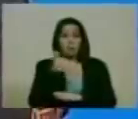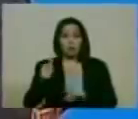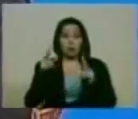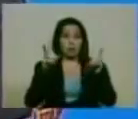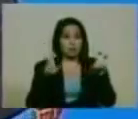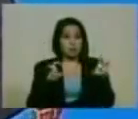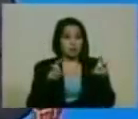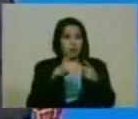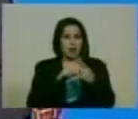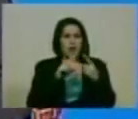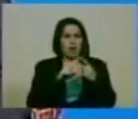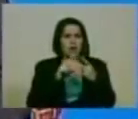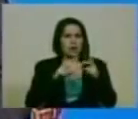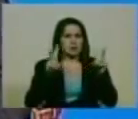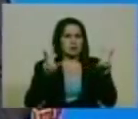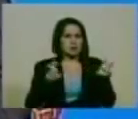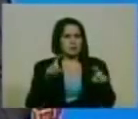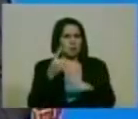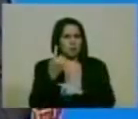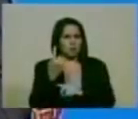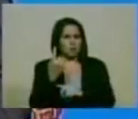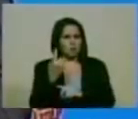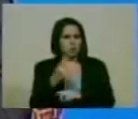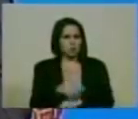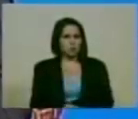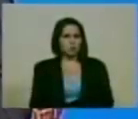tema número 1